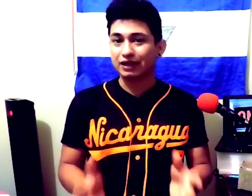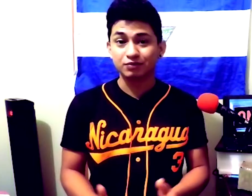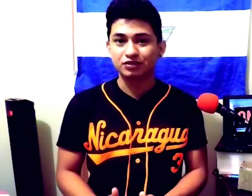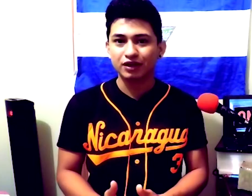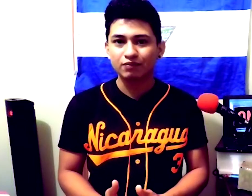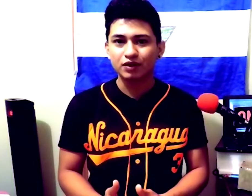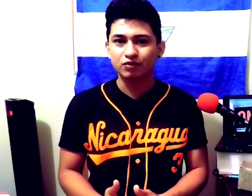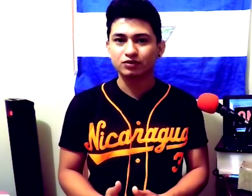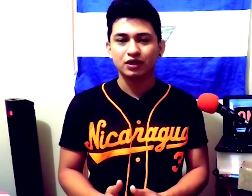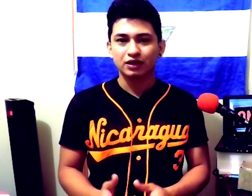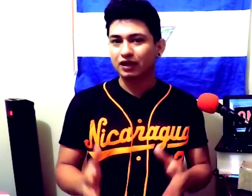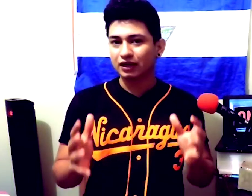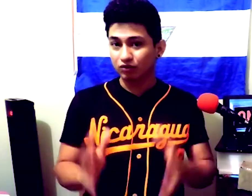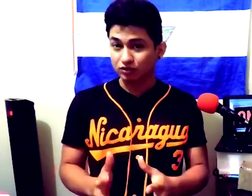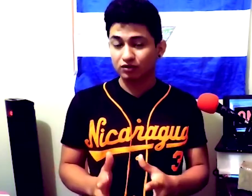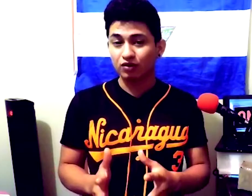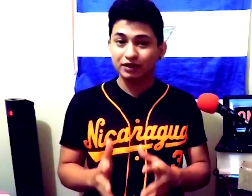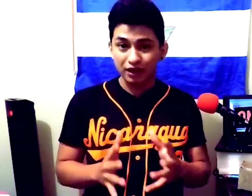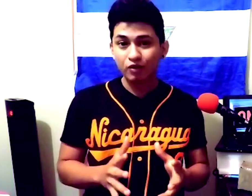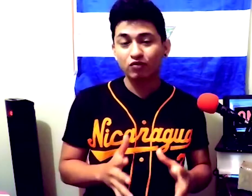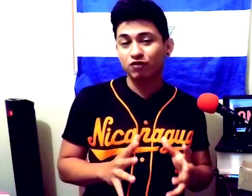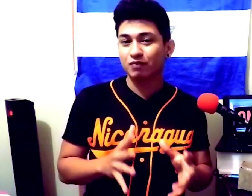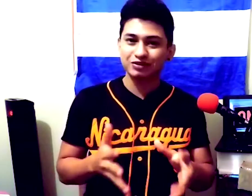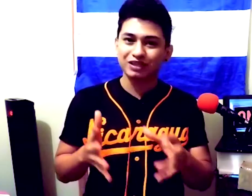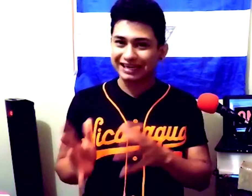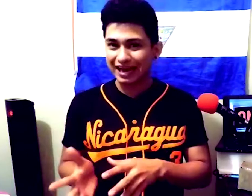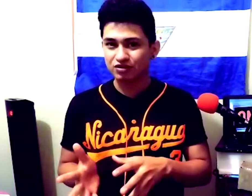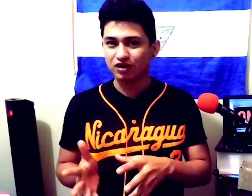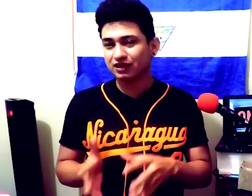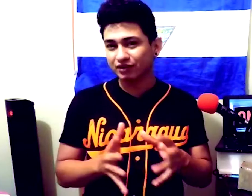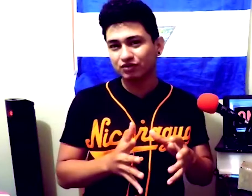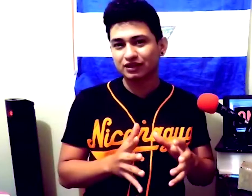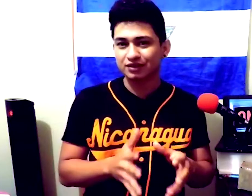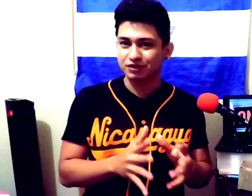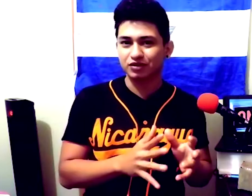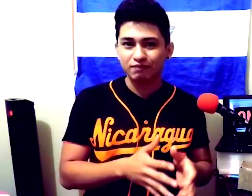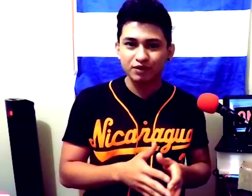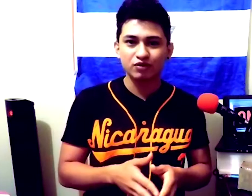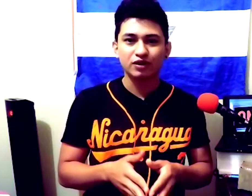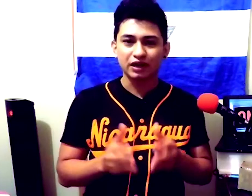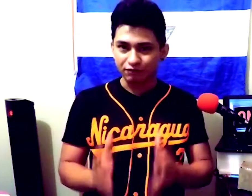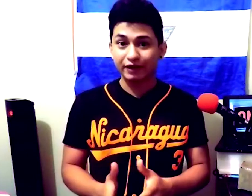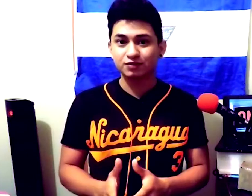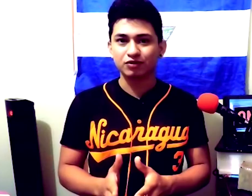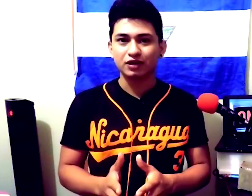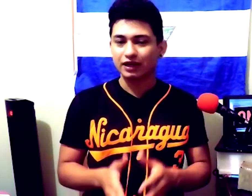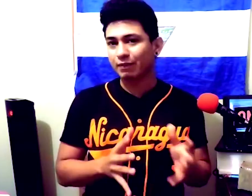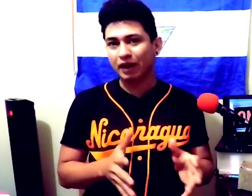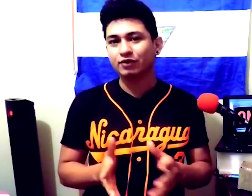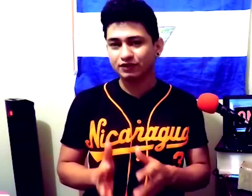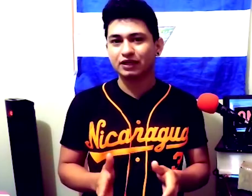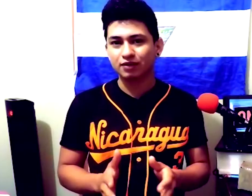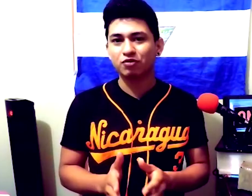de transmisiones en vivo, que nosotros lo brindamos en un formato de radio a través de una transmisión en vivo en Facebook,